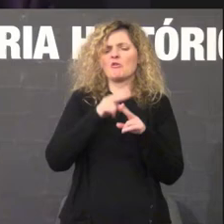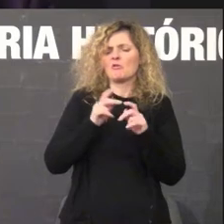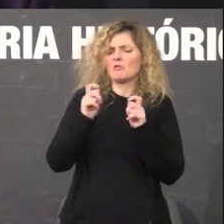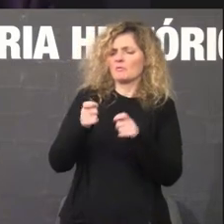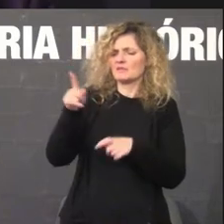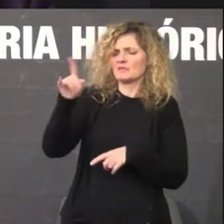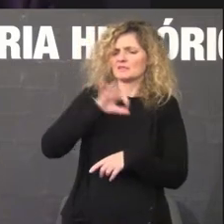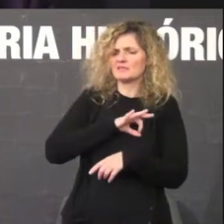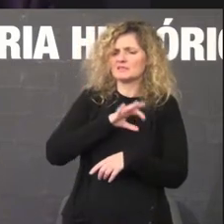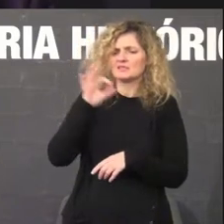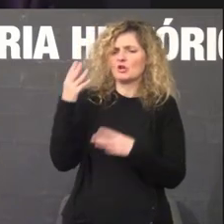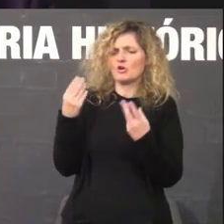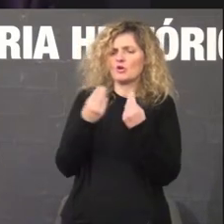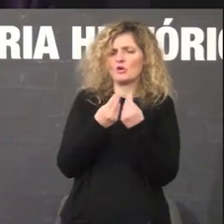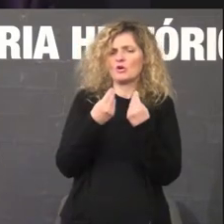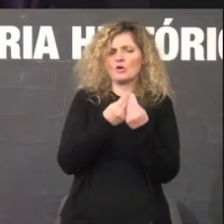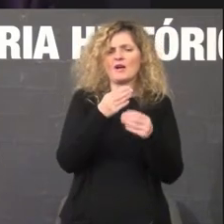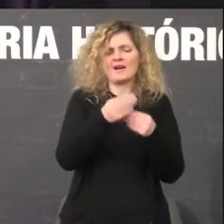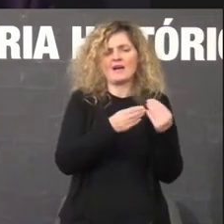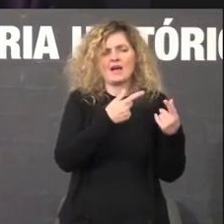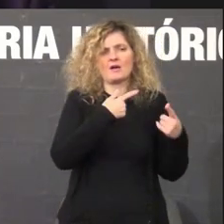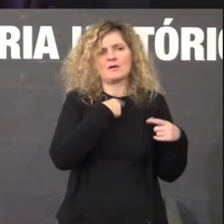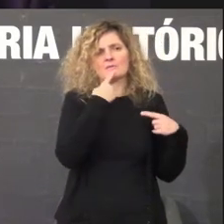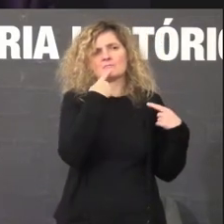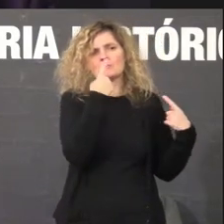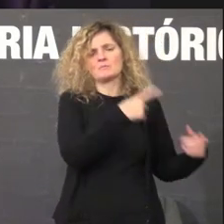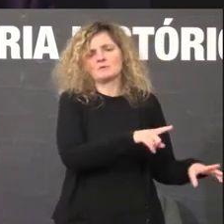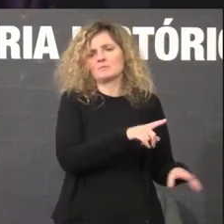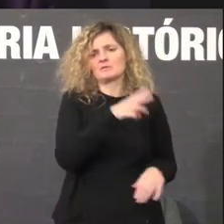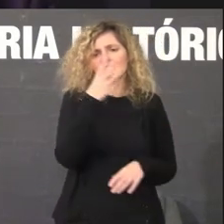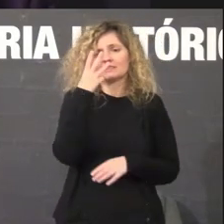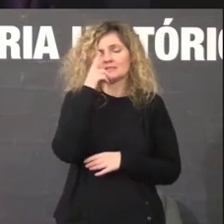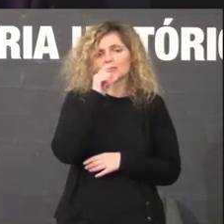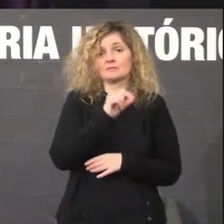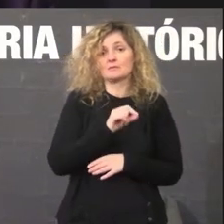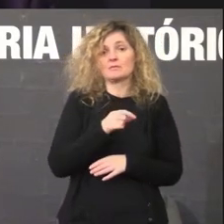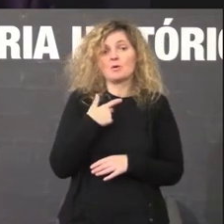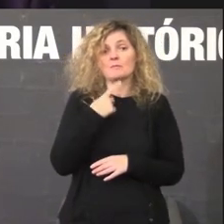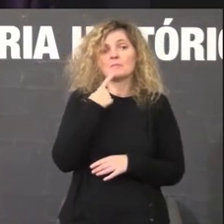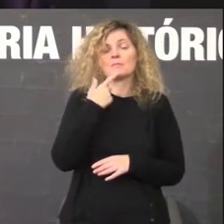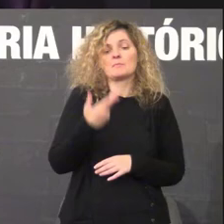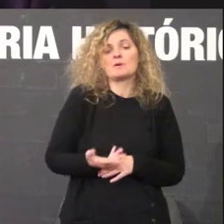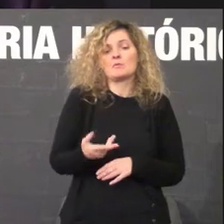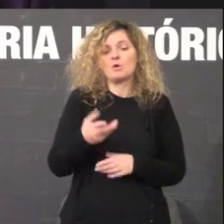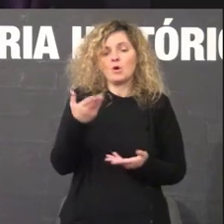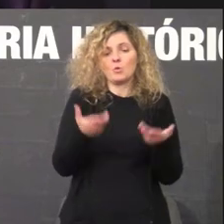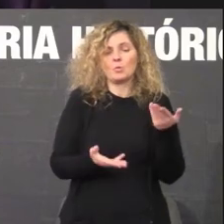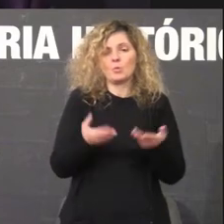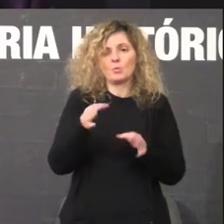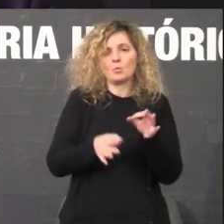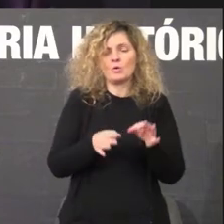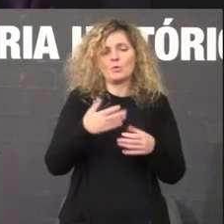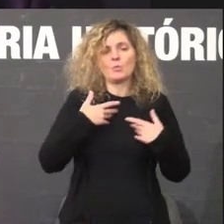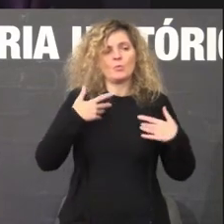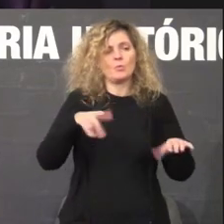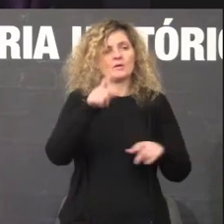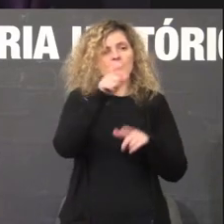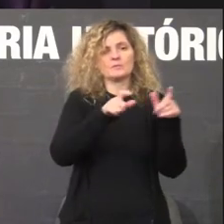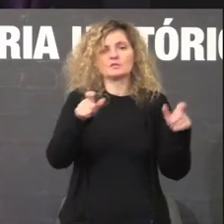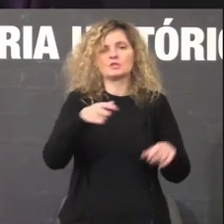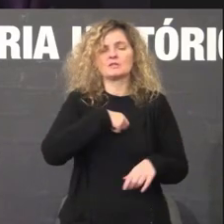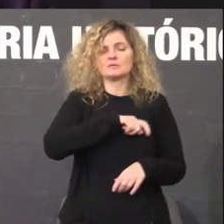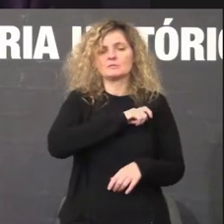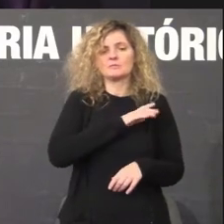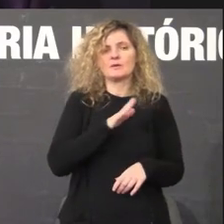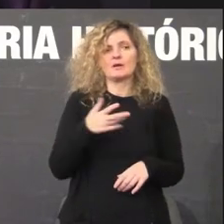señoras con las que esté, o lo que haga con ellas, a mí me importa tres cominos, me importa más lo otro, que sea juzgado como cualquier español, si es un